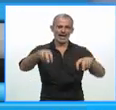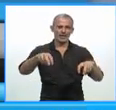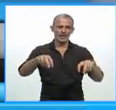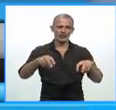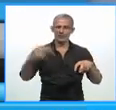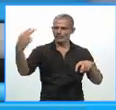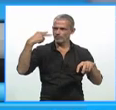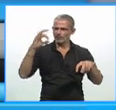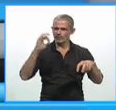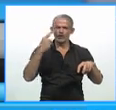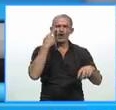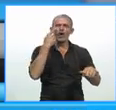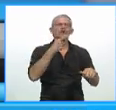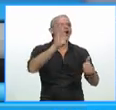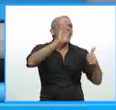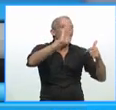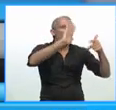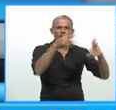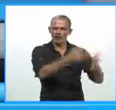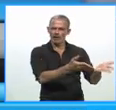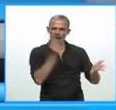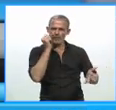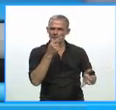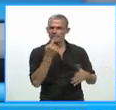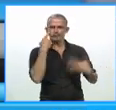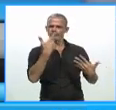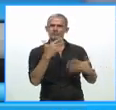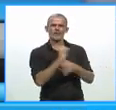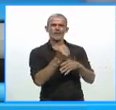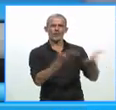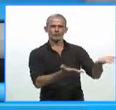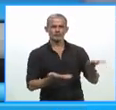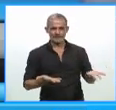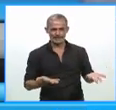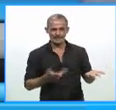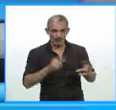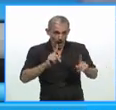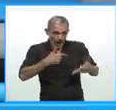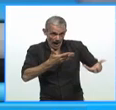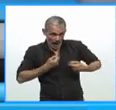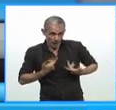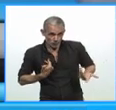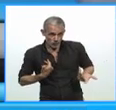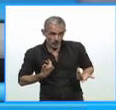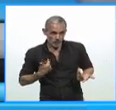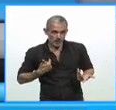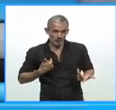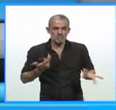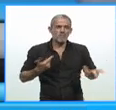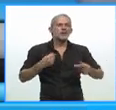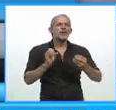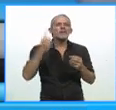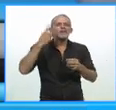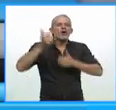como llamamos, lo conoce todo el mundo. Claro. Pero bueno, eso también ayuda porque nosotros eran nuestros